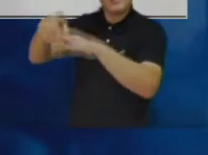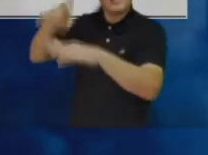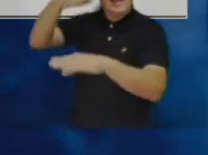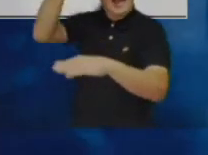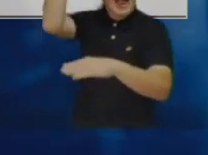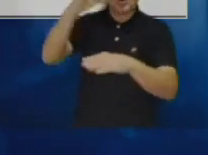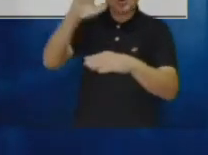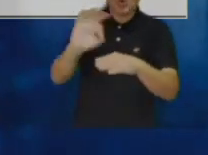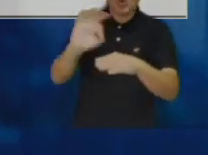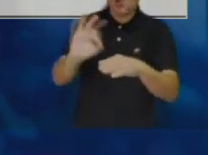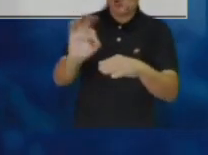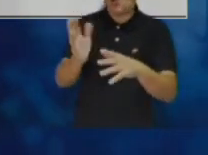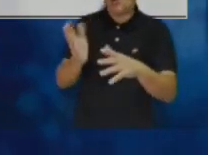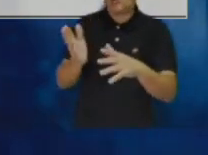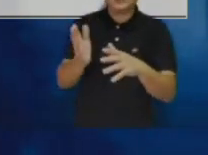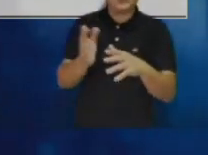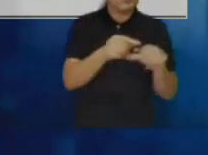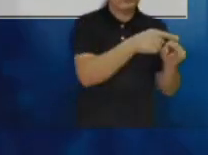autodireccionadores.